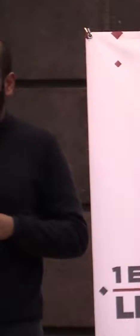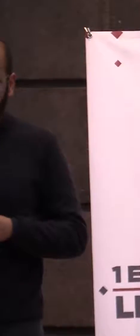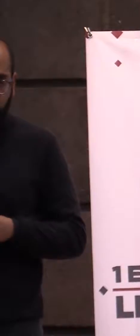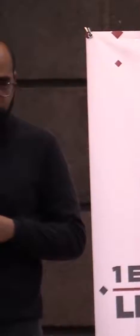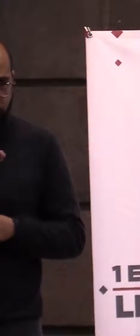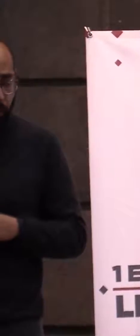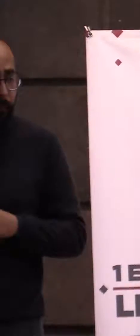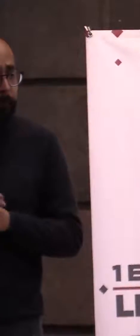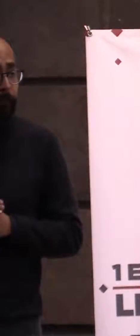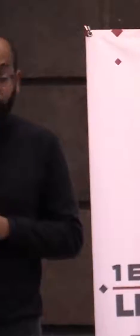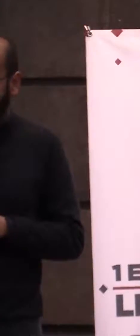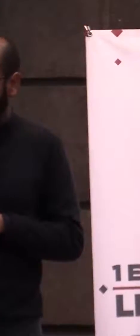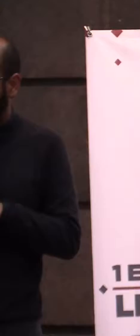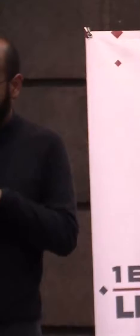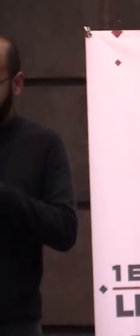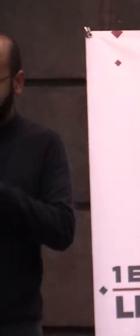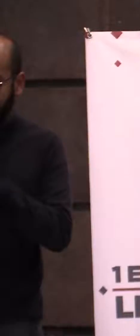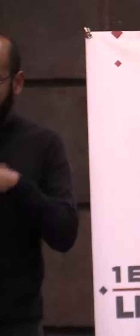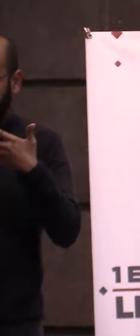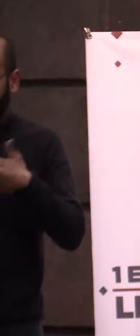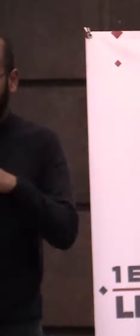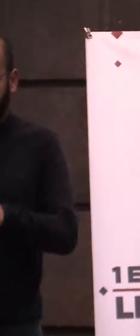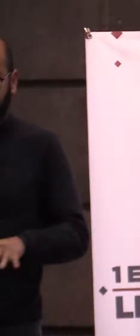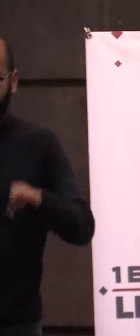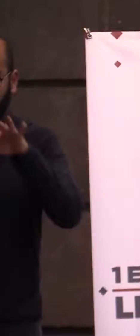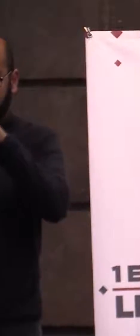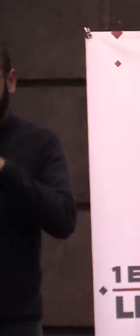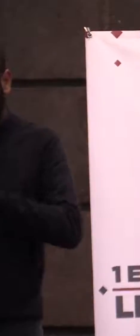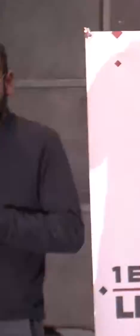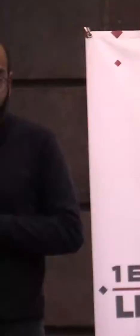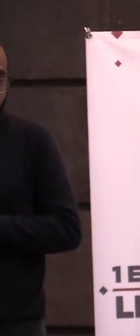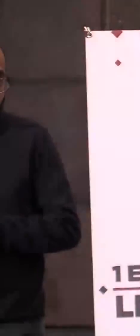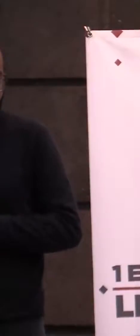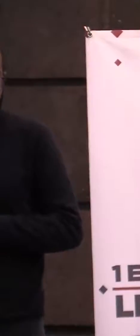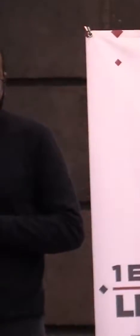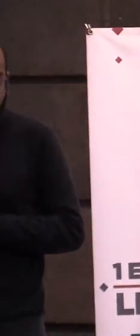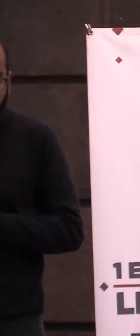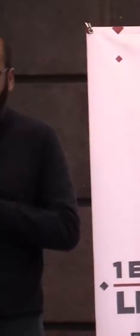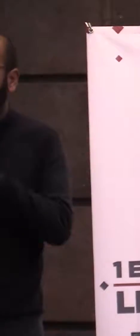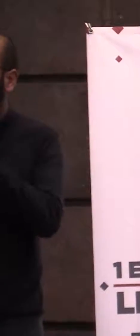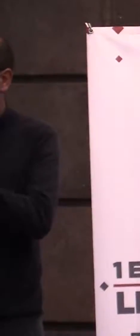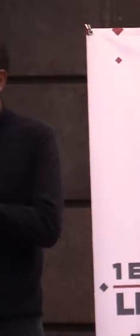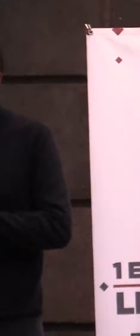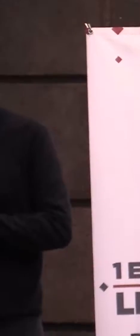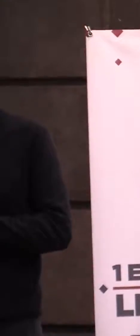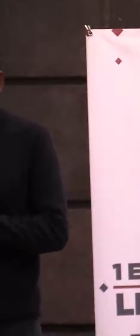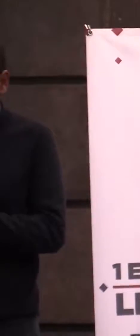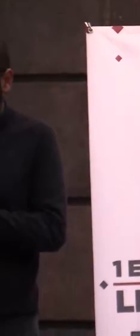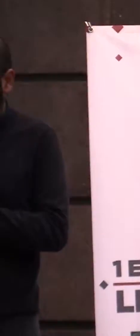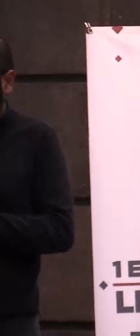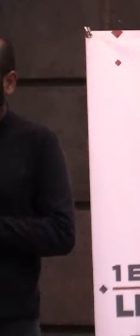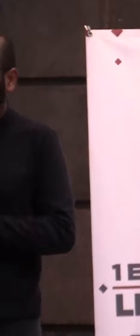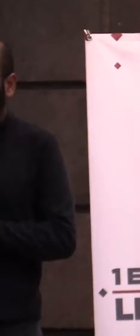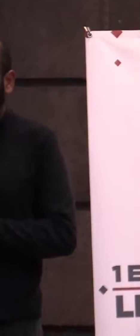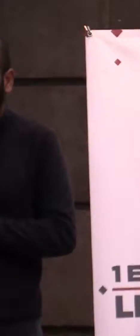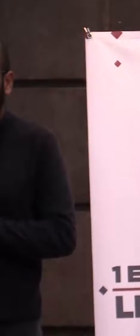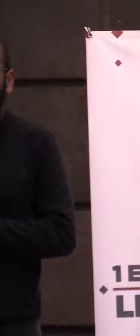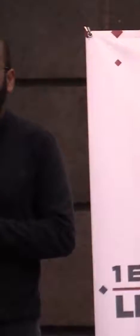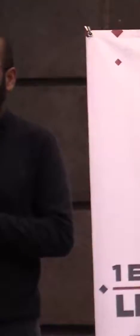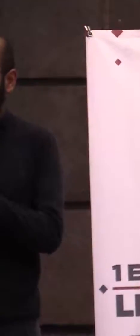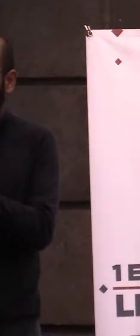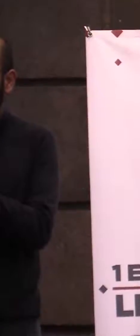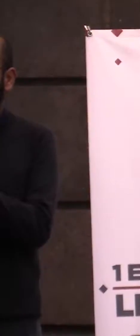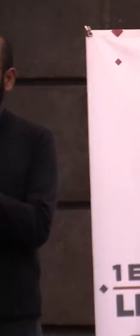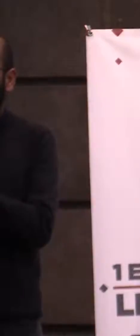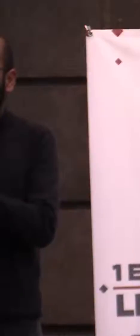día es muy importante para los diputados federales porque estamos frente a ustedes para